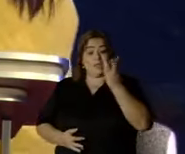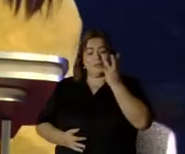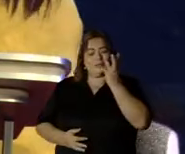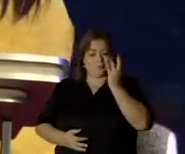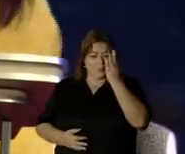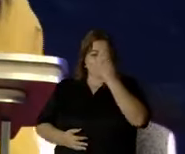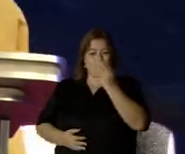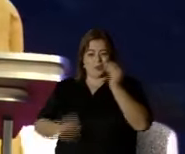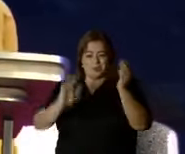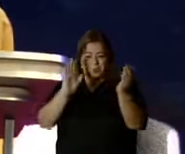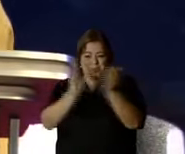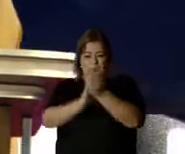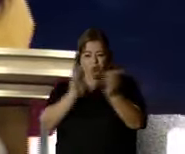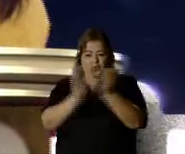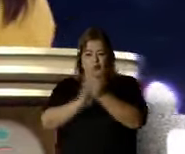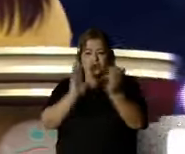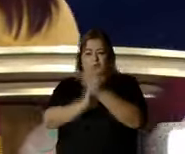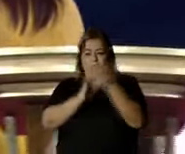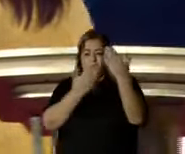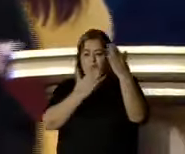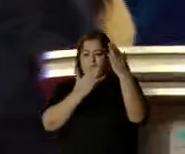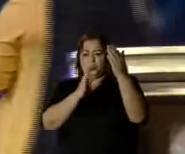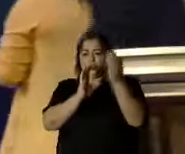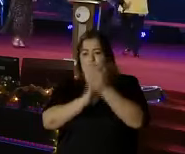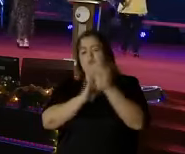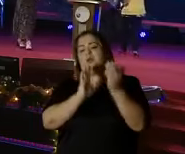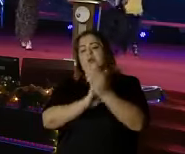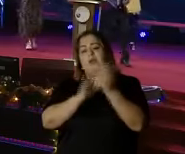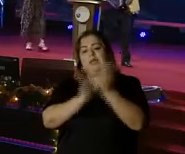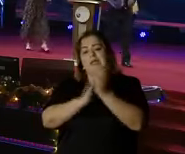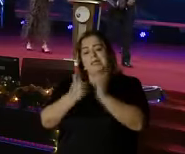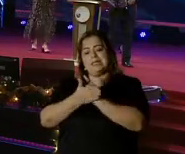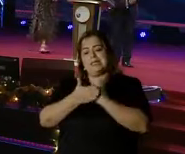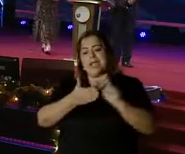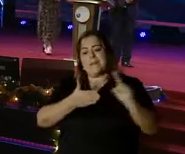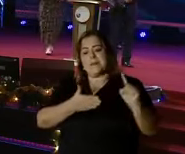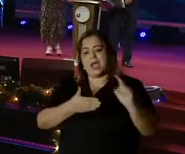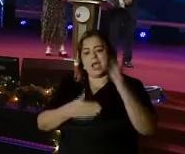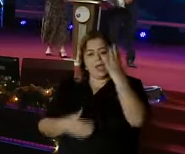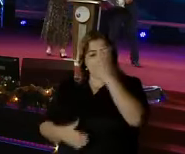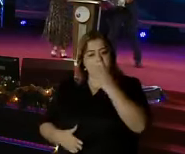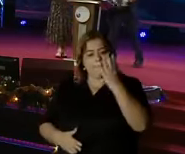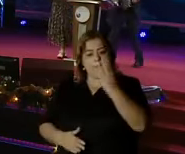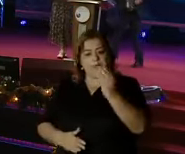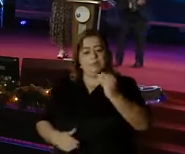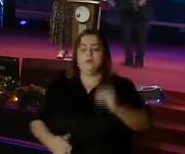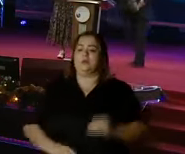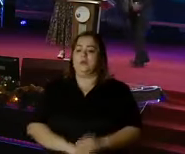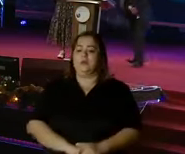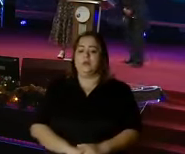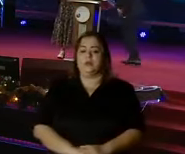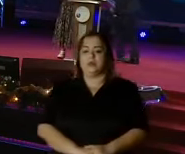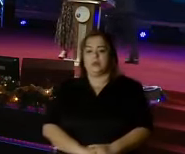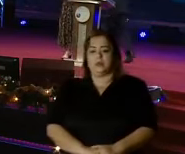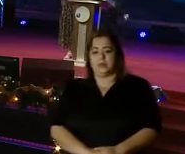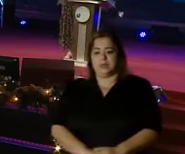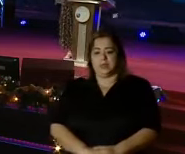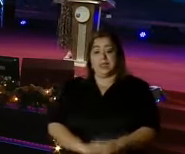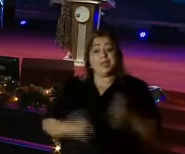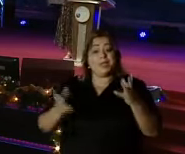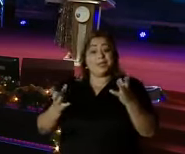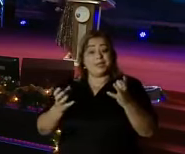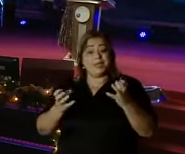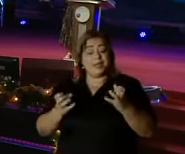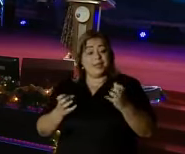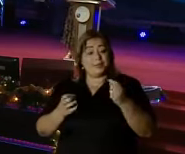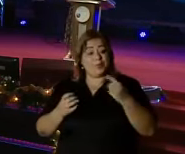Denle un aplauso fuerte al Señor. Qué semana tan bella. Bella, bella, bella. Y queremos agradecer de